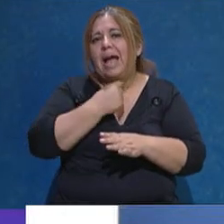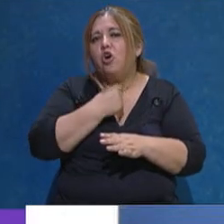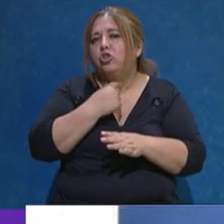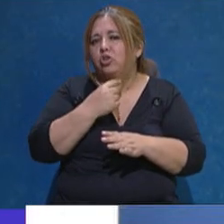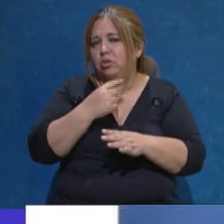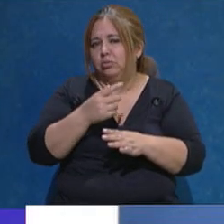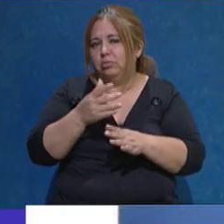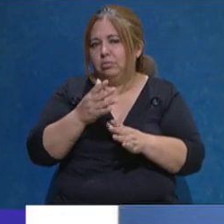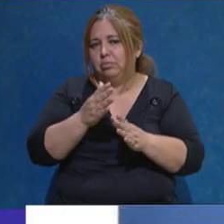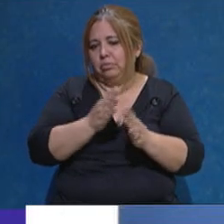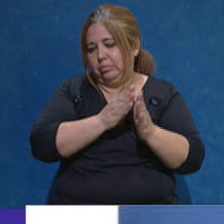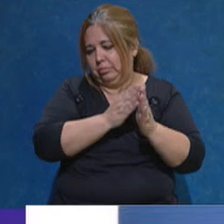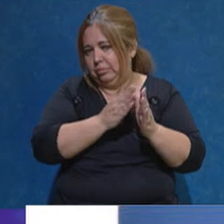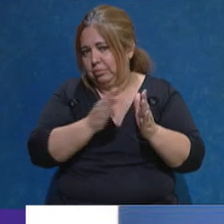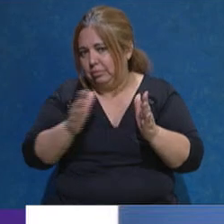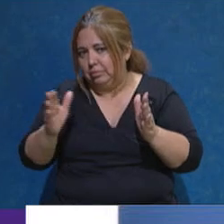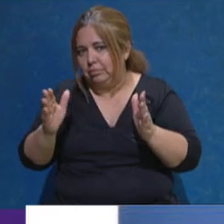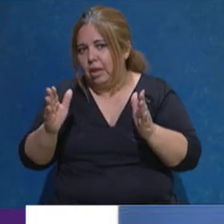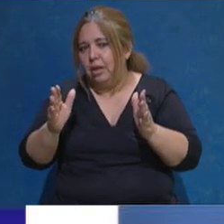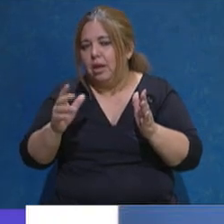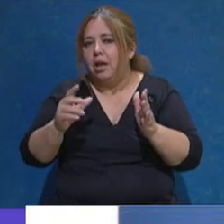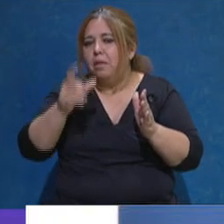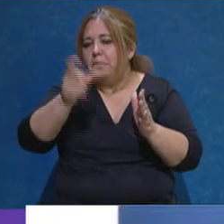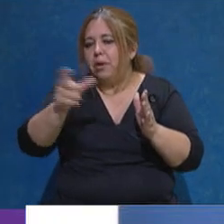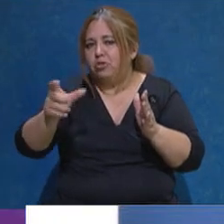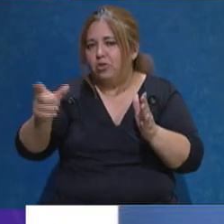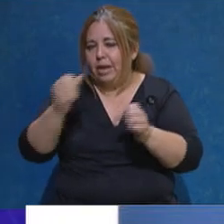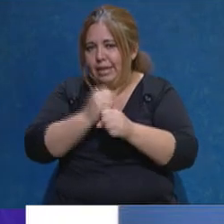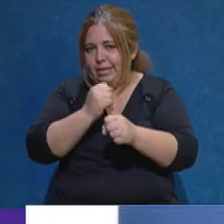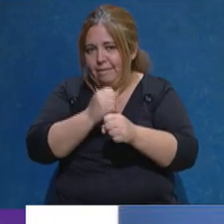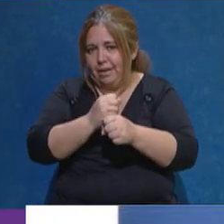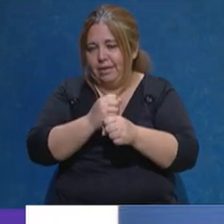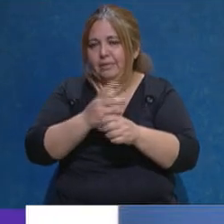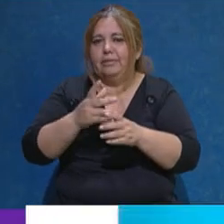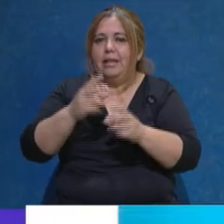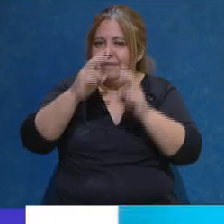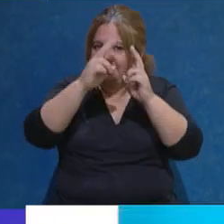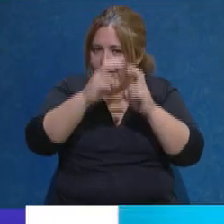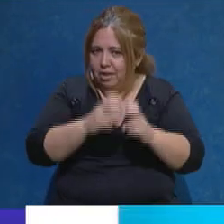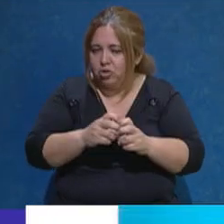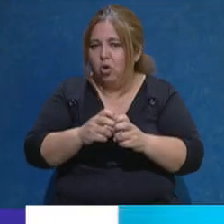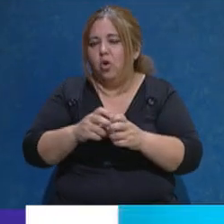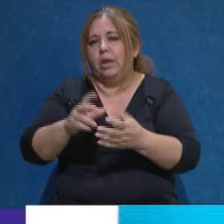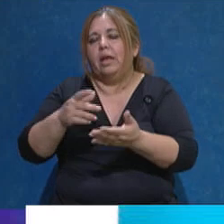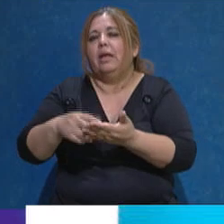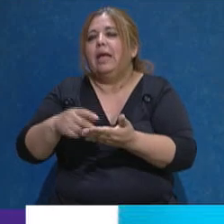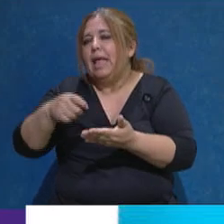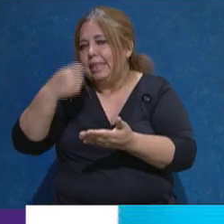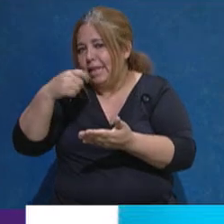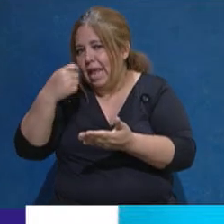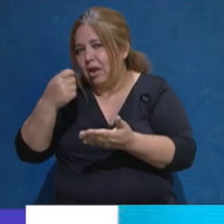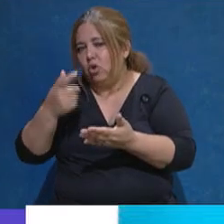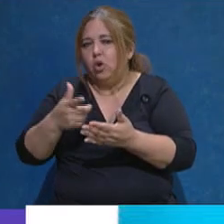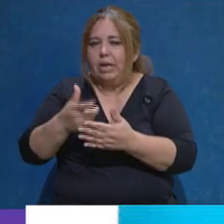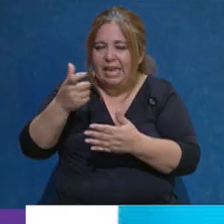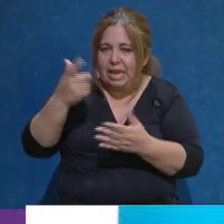trabajo muy parte de la gente de investigaciones, juntamente con el personal de narcocriminalidad. Si bien todos somos de la misma policía de Mendoza, pero se